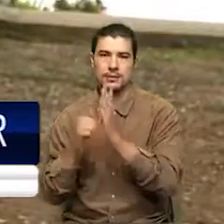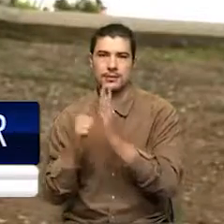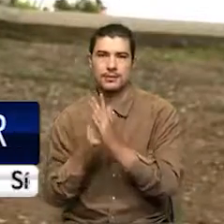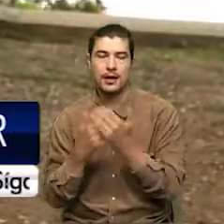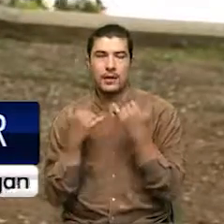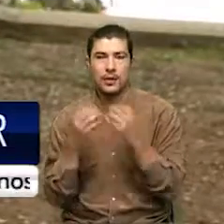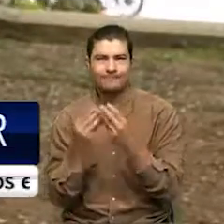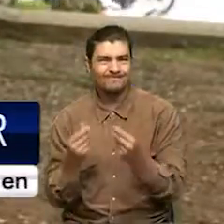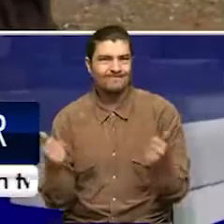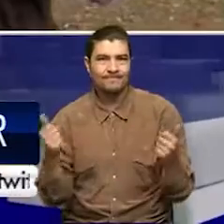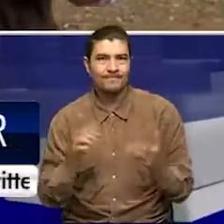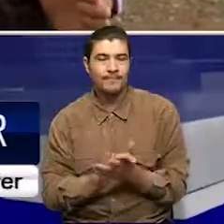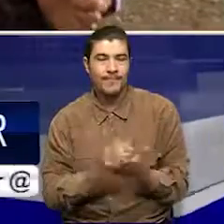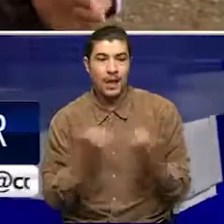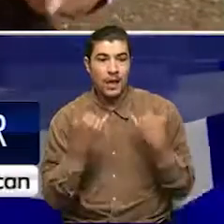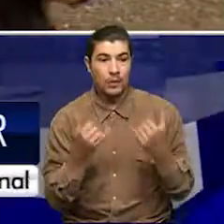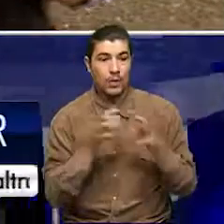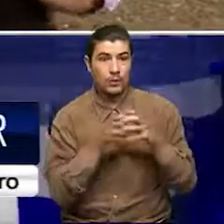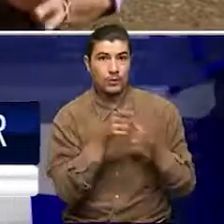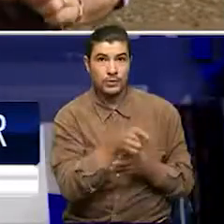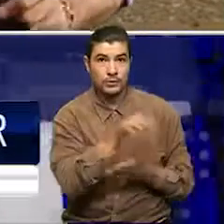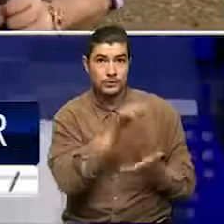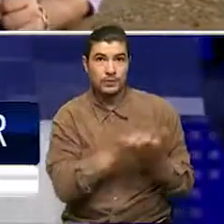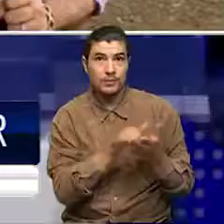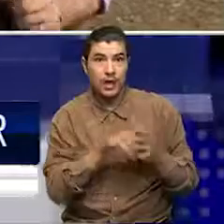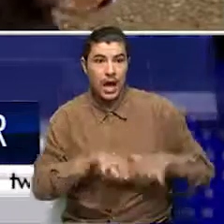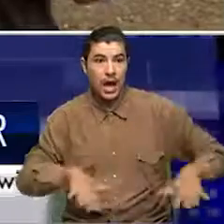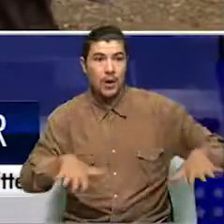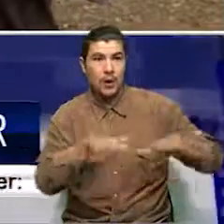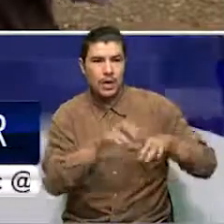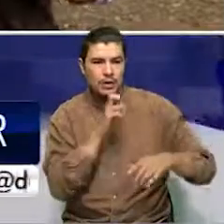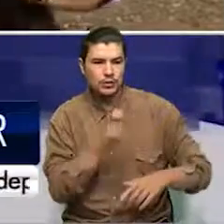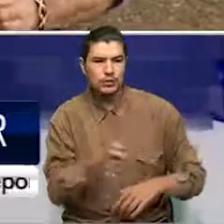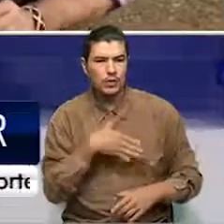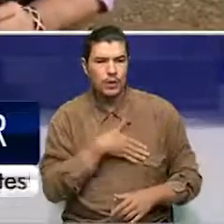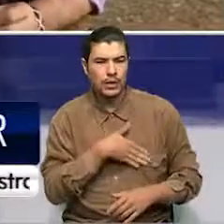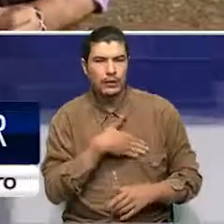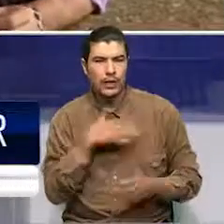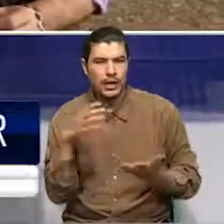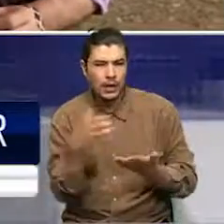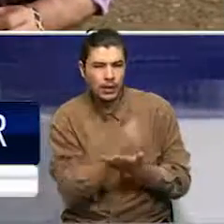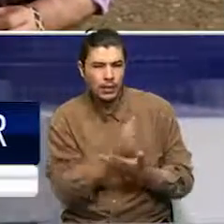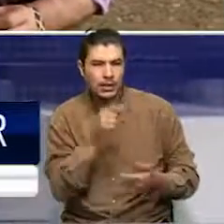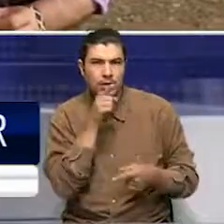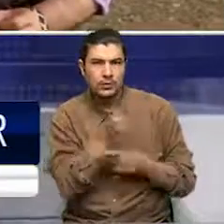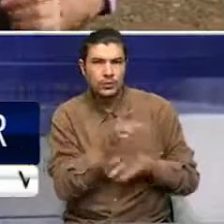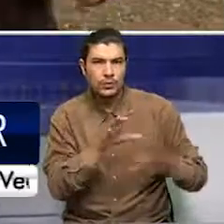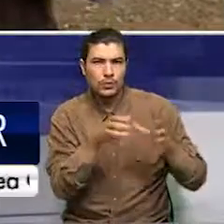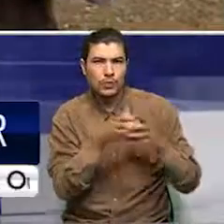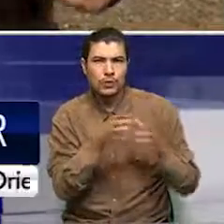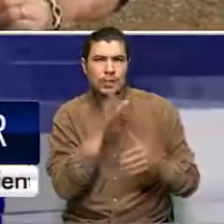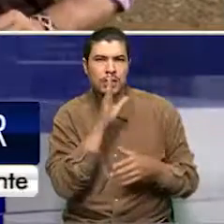A esta hora las tropas realizan operaciones en todo el área del sur de Bolívar para tratar de dar con este reducto del